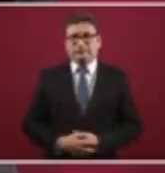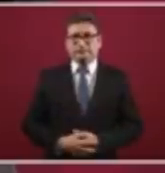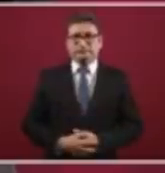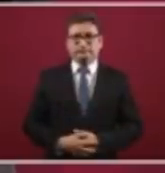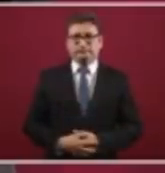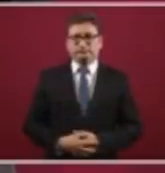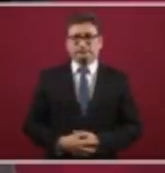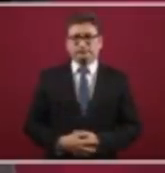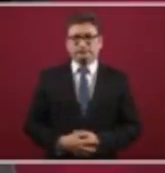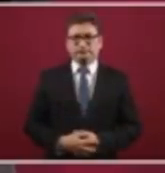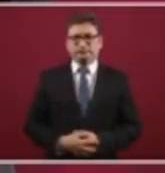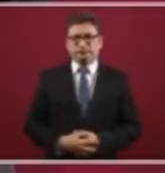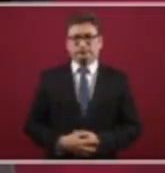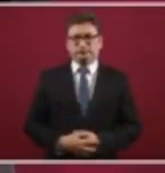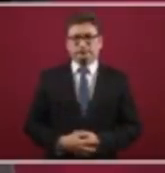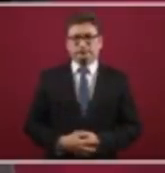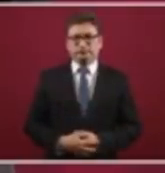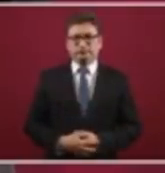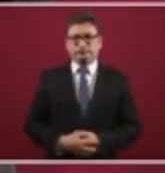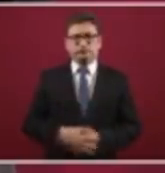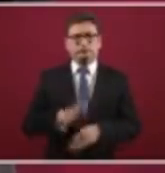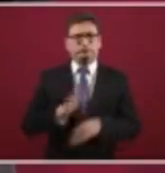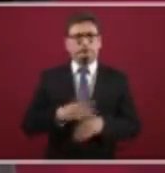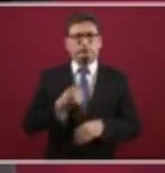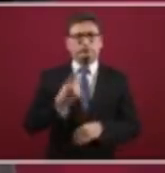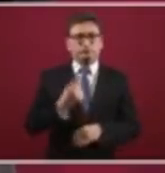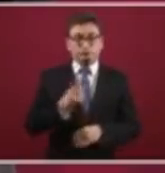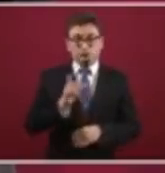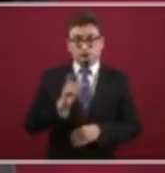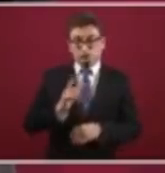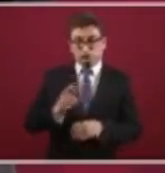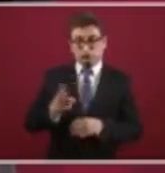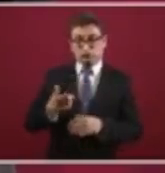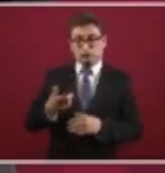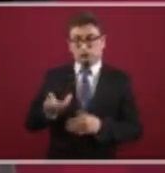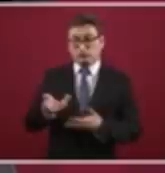porque cuando se trata de crímenes de estado